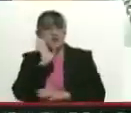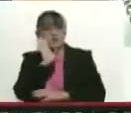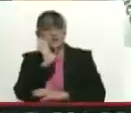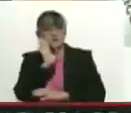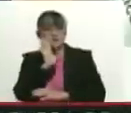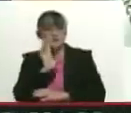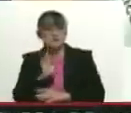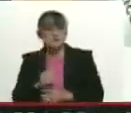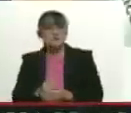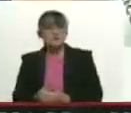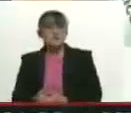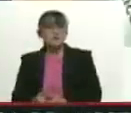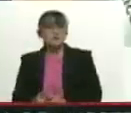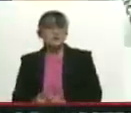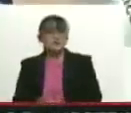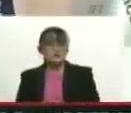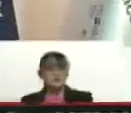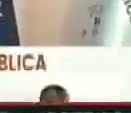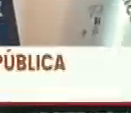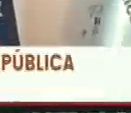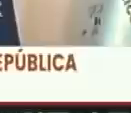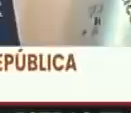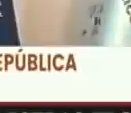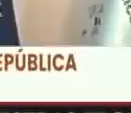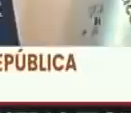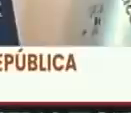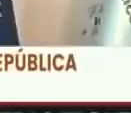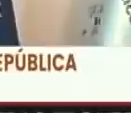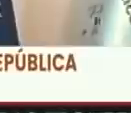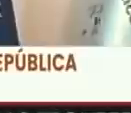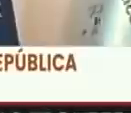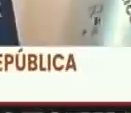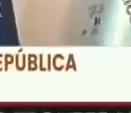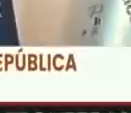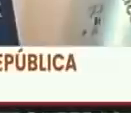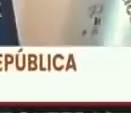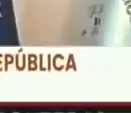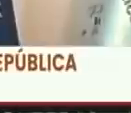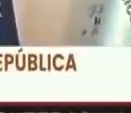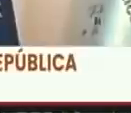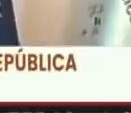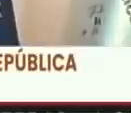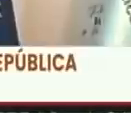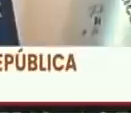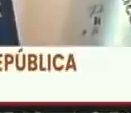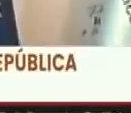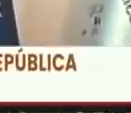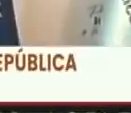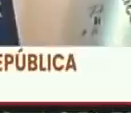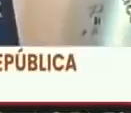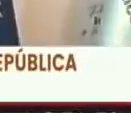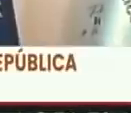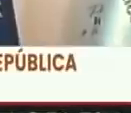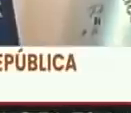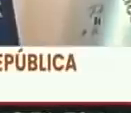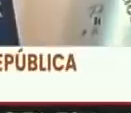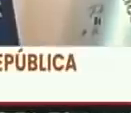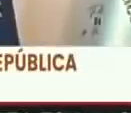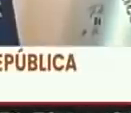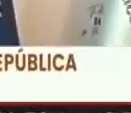capítulo. Y a partir de allí, vean ustedes, se acrecentó a un